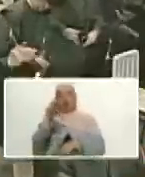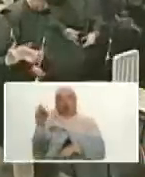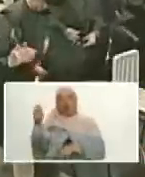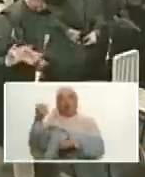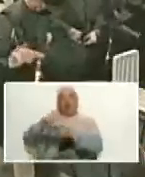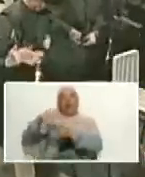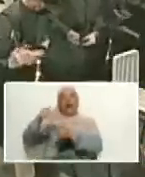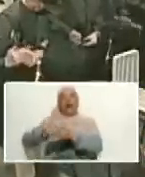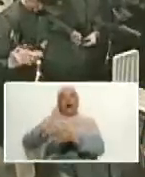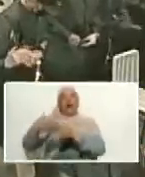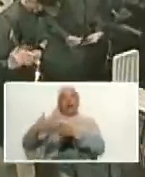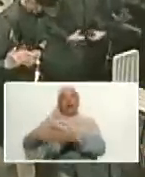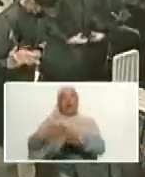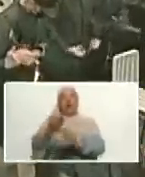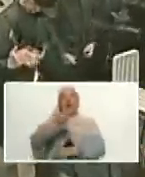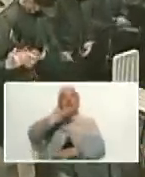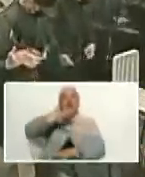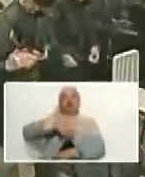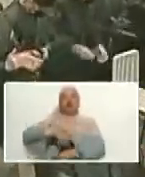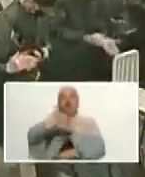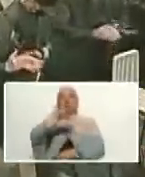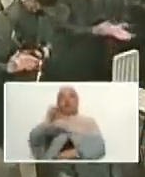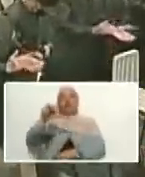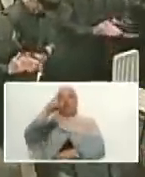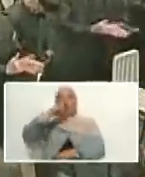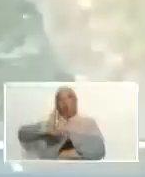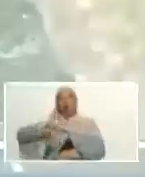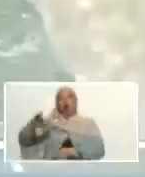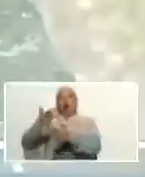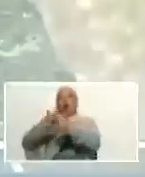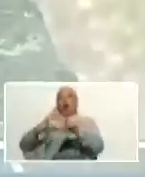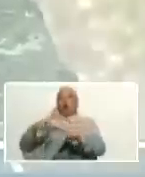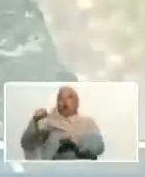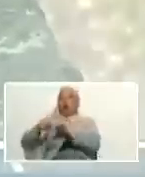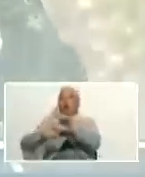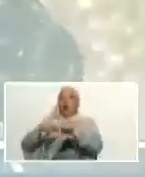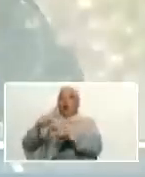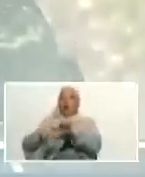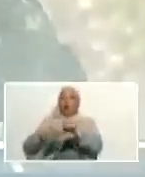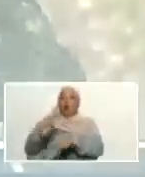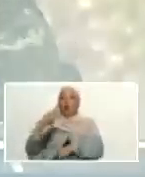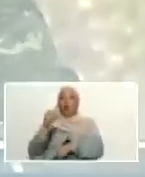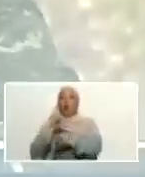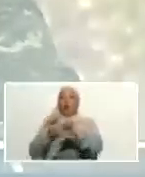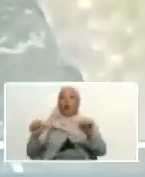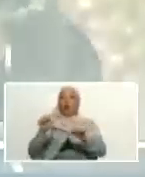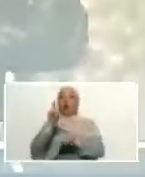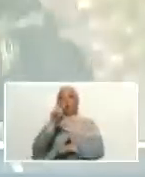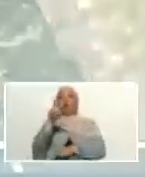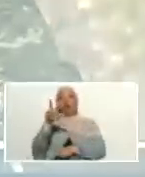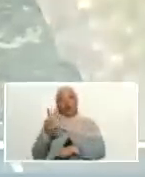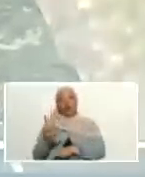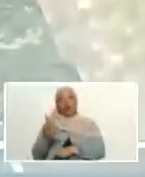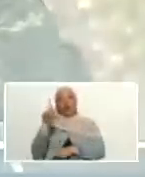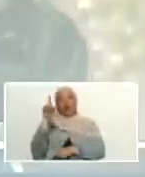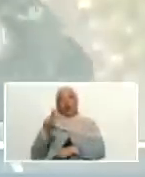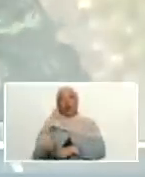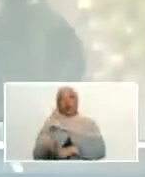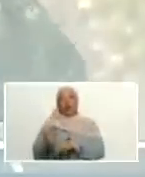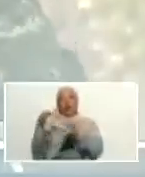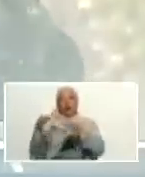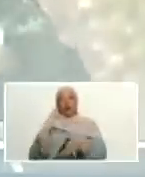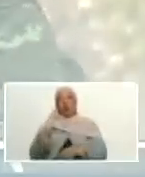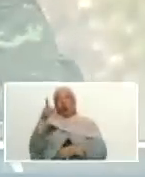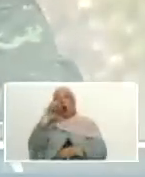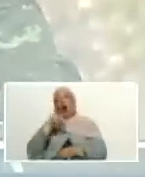Maracaibo, el año del bicentenario de la liberación de Puerto Cabello. El año 2023 también será un